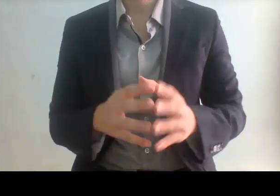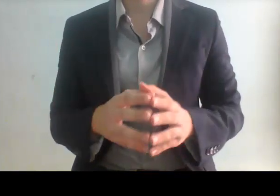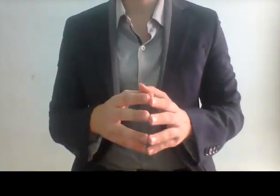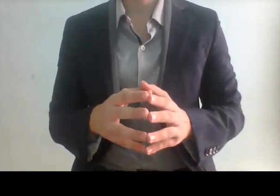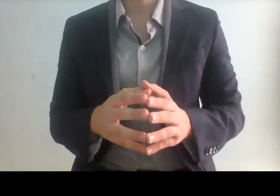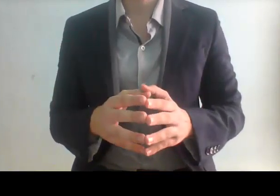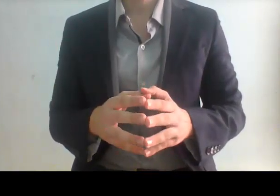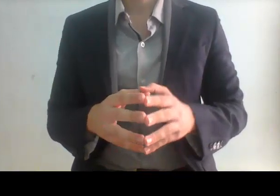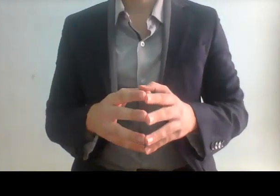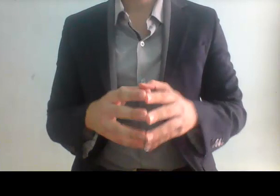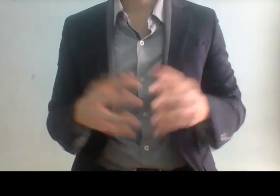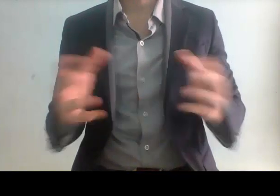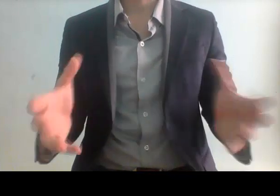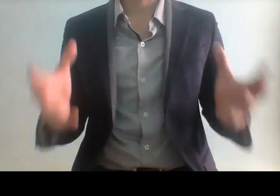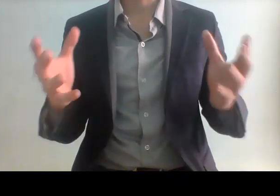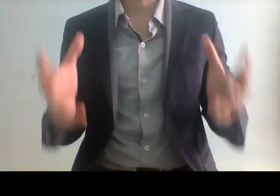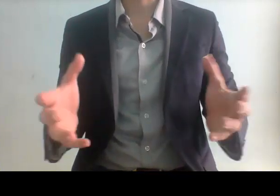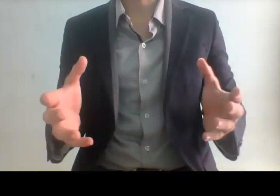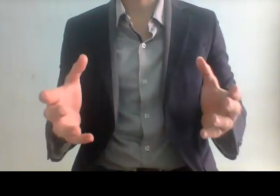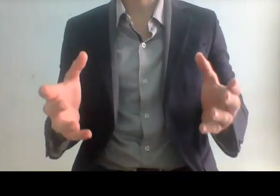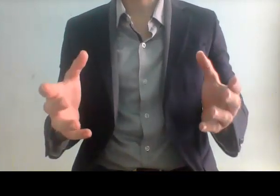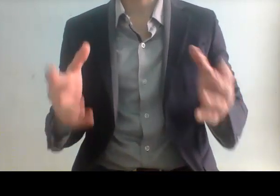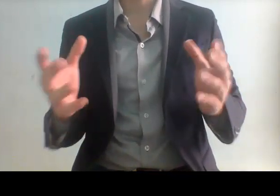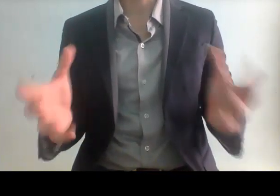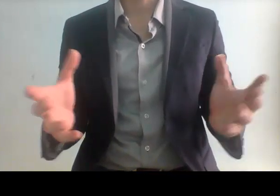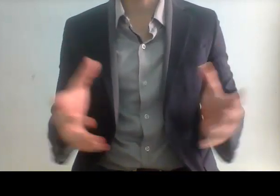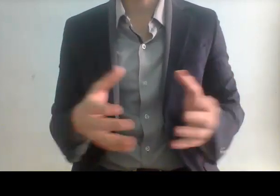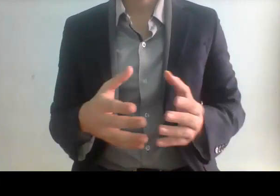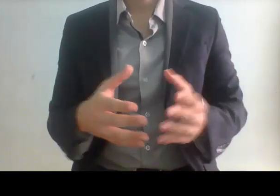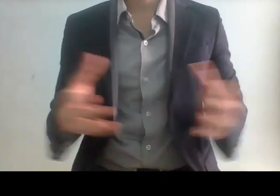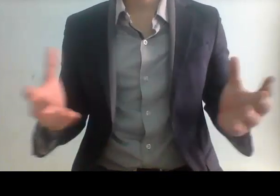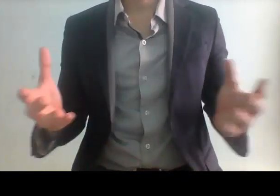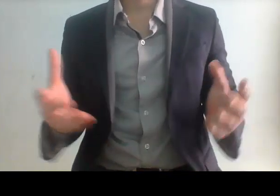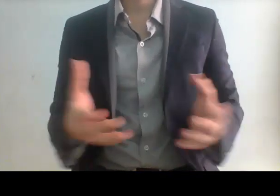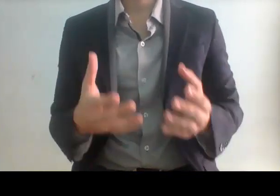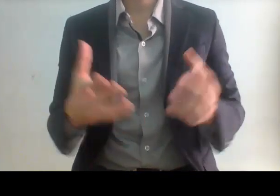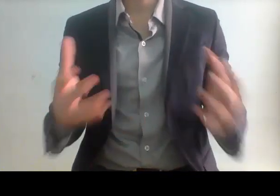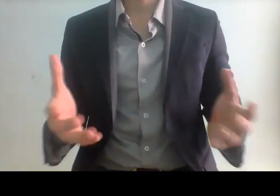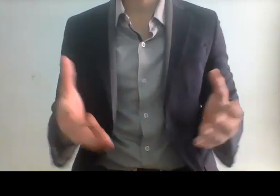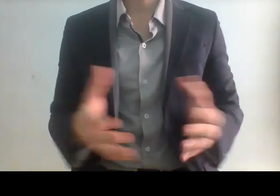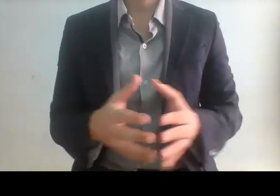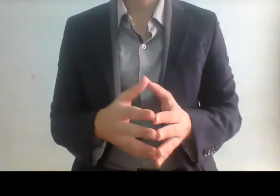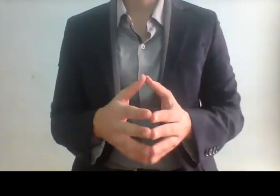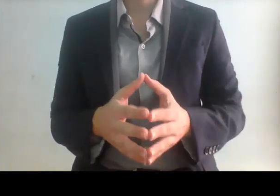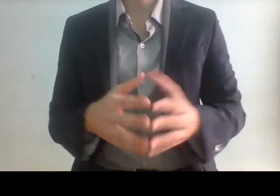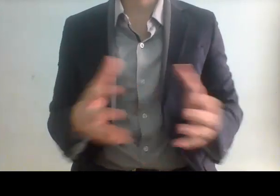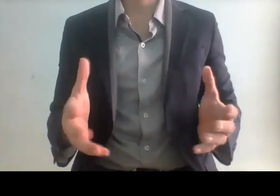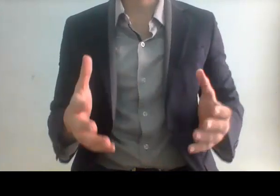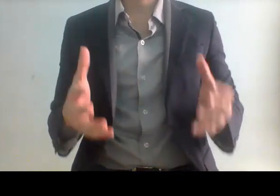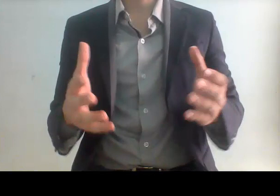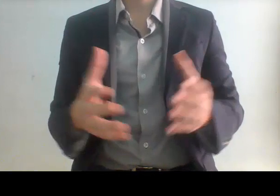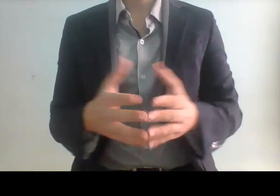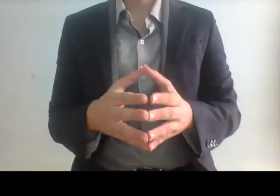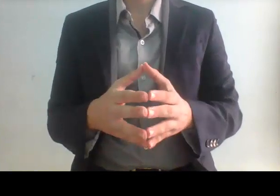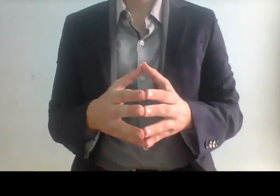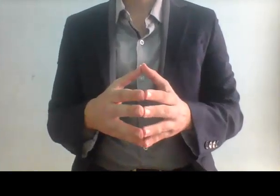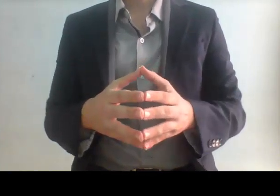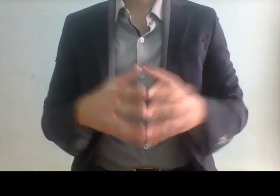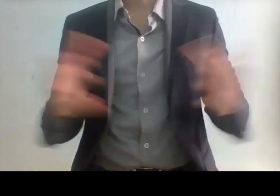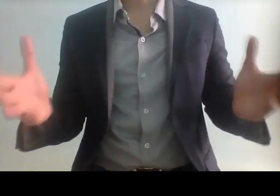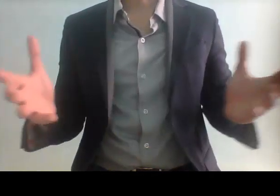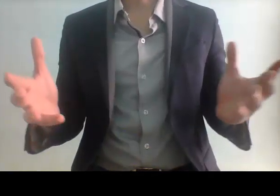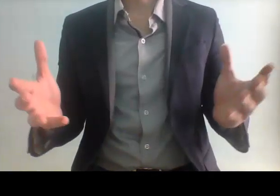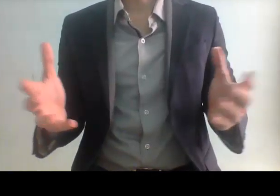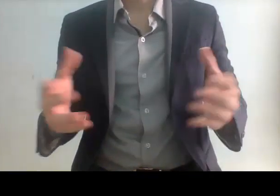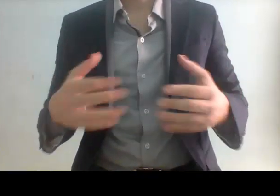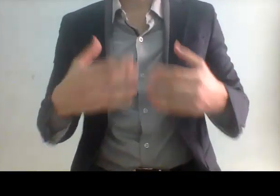este momento un gobernador que, o sea, siempre lo traigo en el canal, pero es que sus decisiones terminan siendo prácticamente